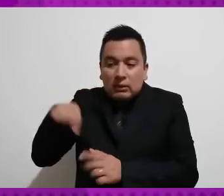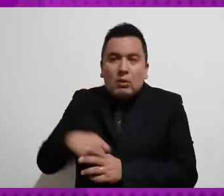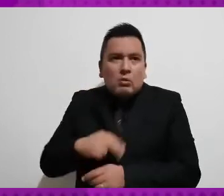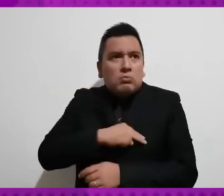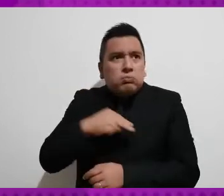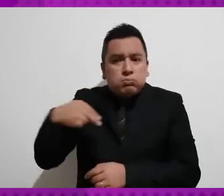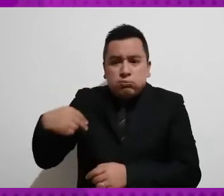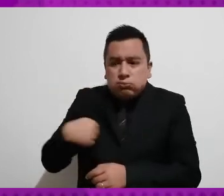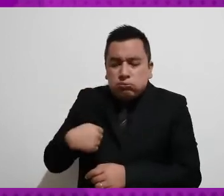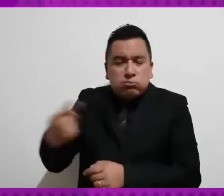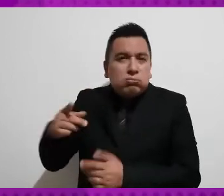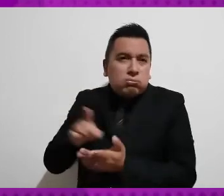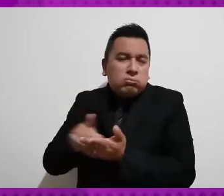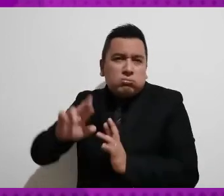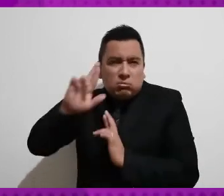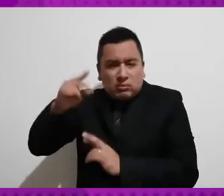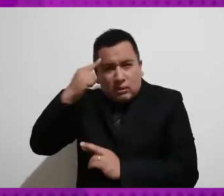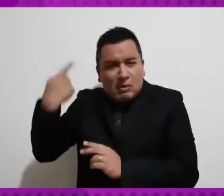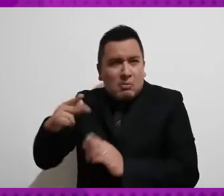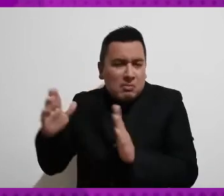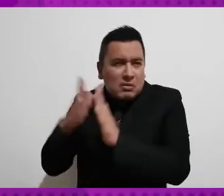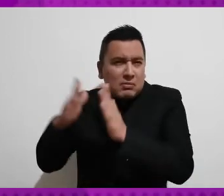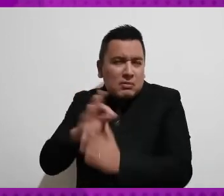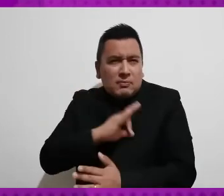de elección y mecanismos de participación ciudadana.